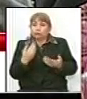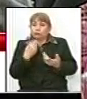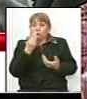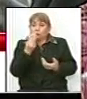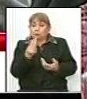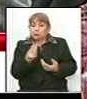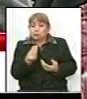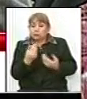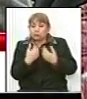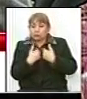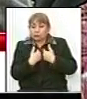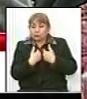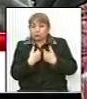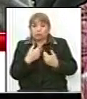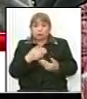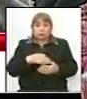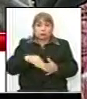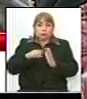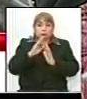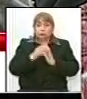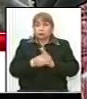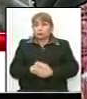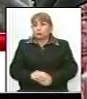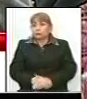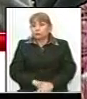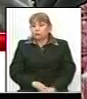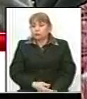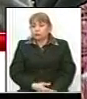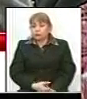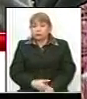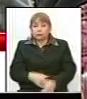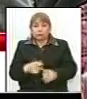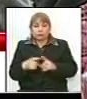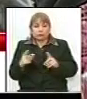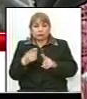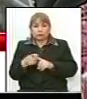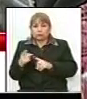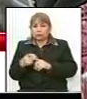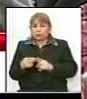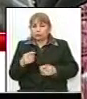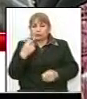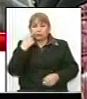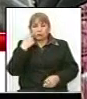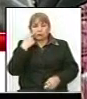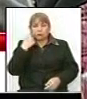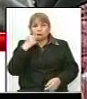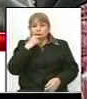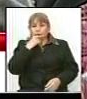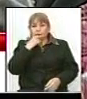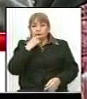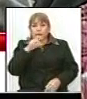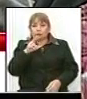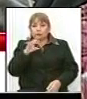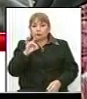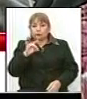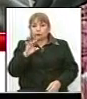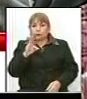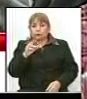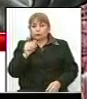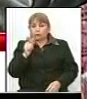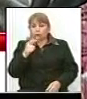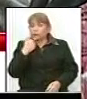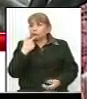han tenido grado de instrucción superior, ¿no? Y con grandes diferencias entre varones y mujeres y urbanos y rurales. En